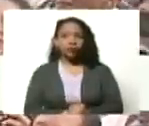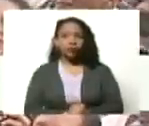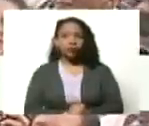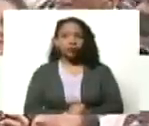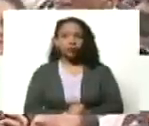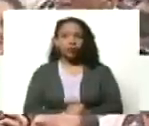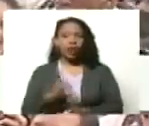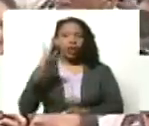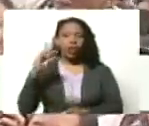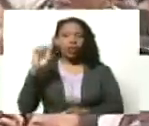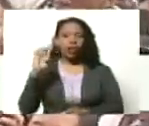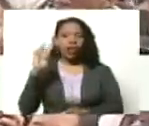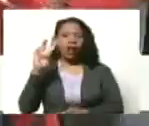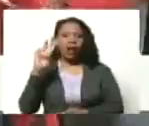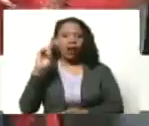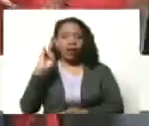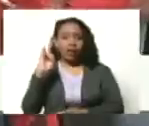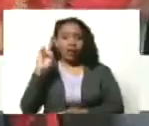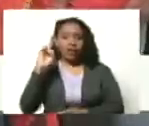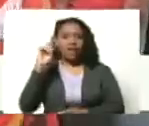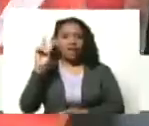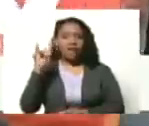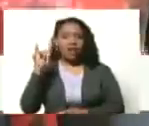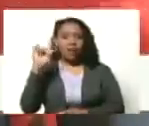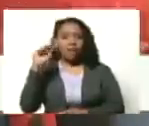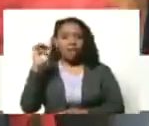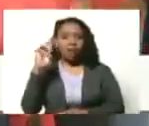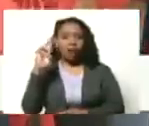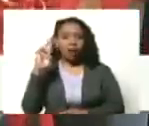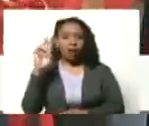De Ibimar, Carmen y Dora.